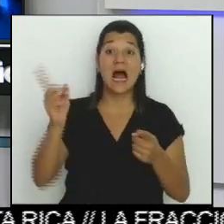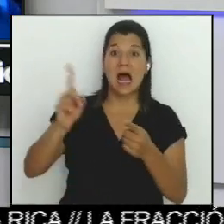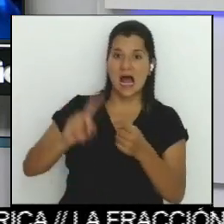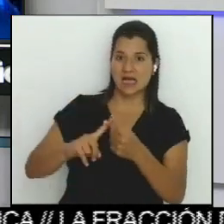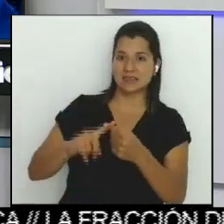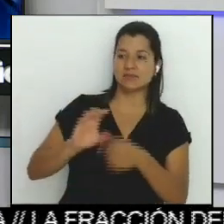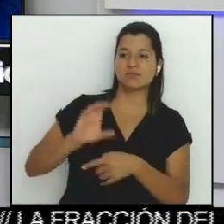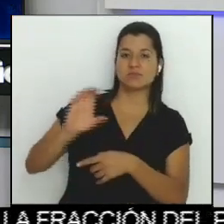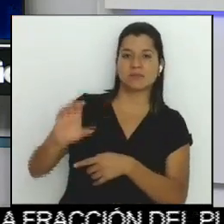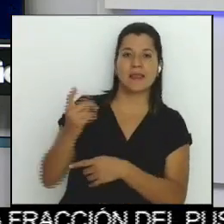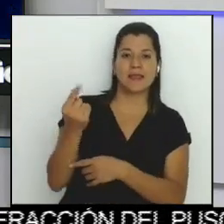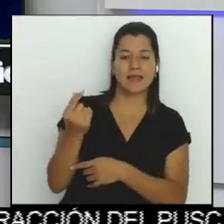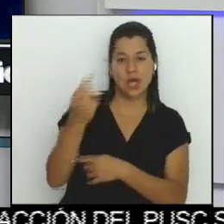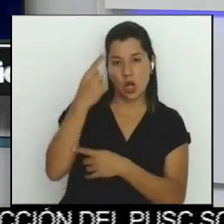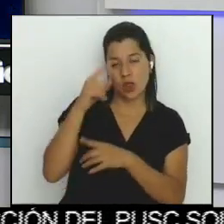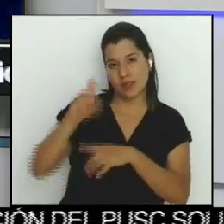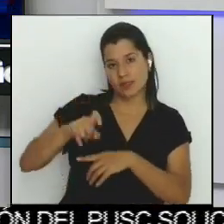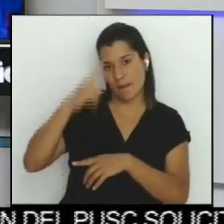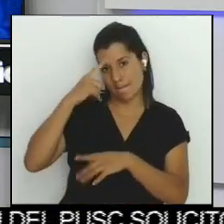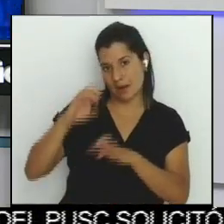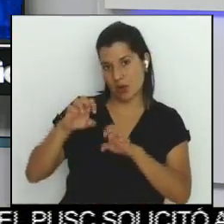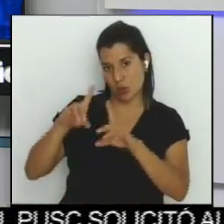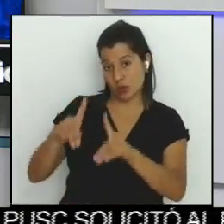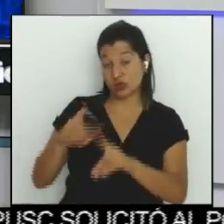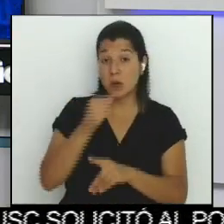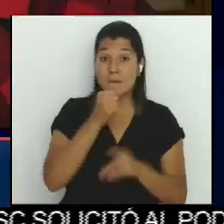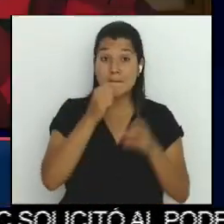desde el Congreso. Adelante, Melanie.